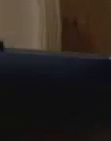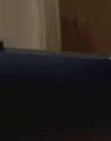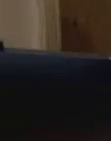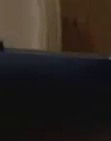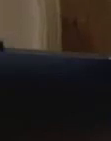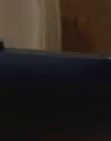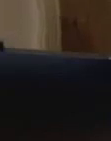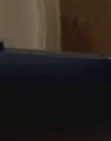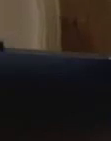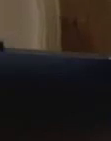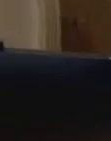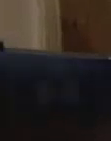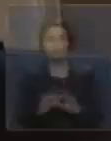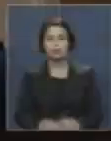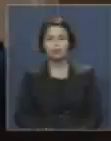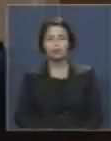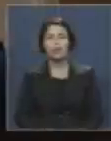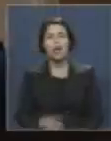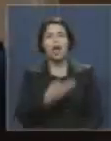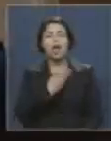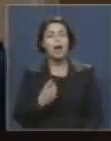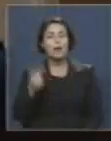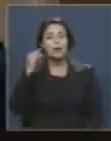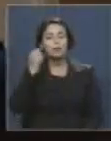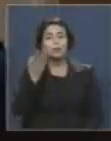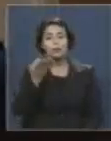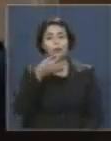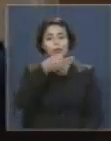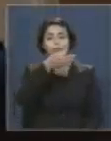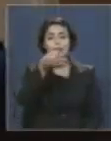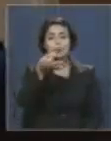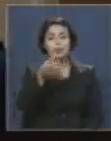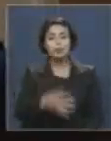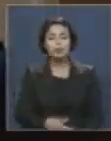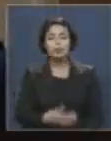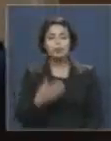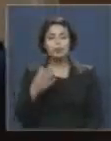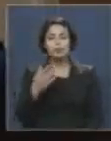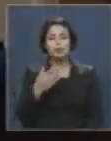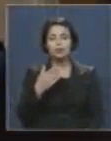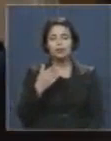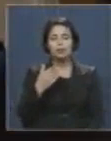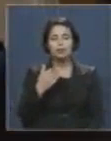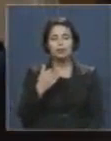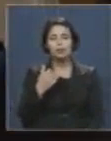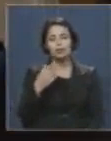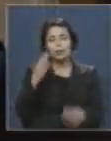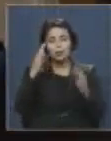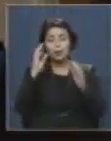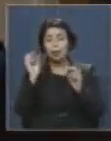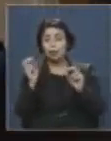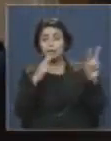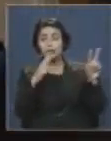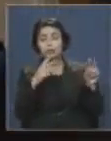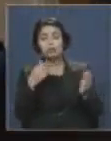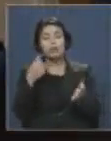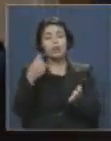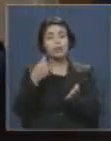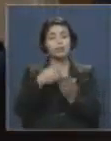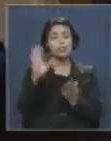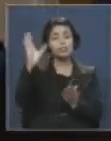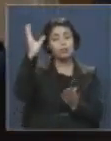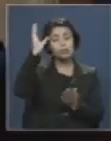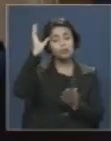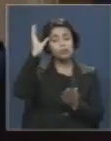Muchas gracias. Presidenta, por su intermedio, llama la atención la objeción de